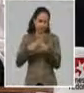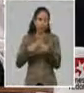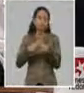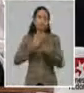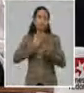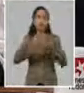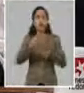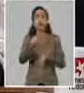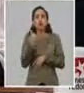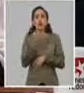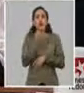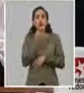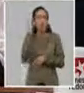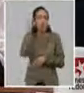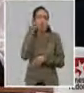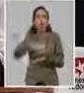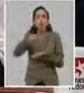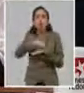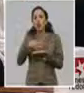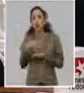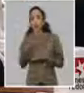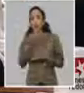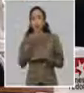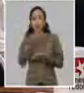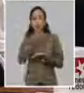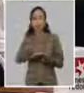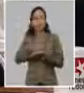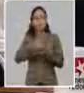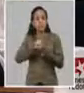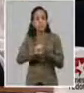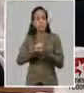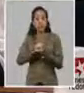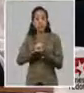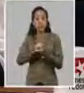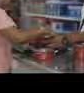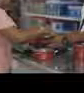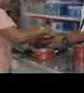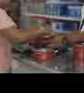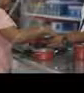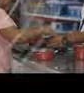integral de a dónde deben dirigirse los servicios y poder cubrir la mayor cantidad de espacios.